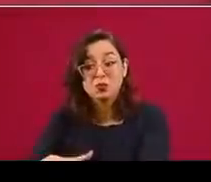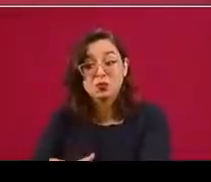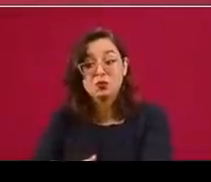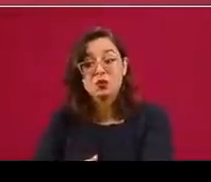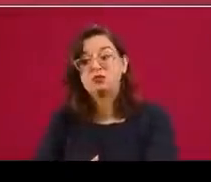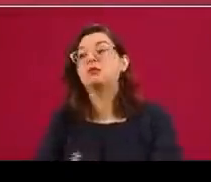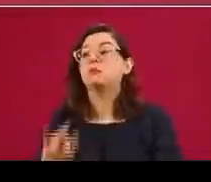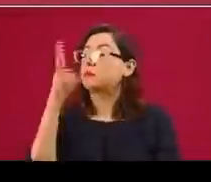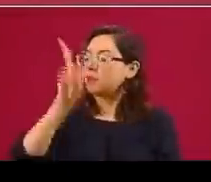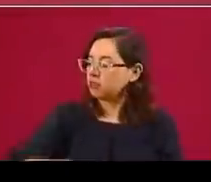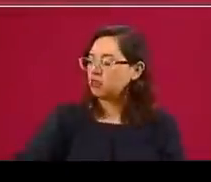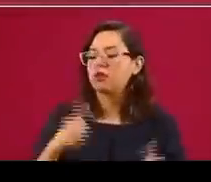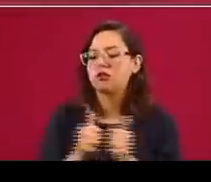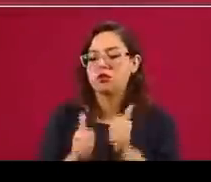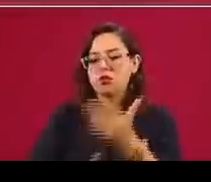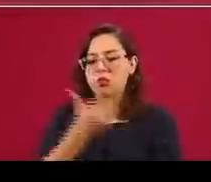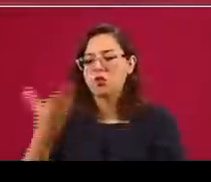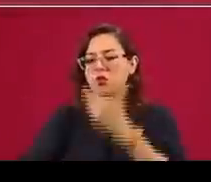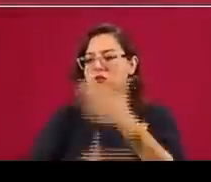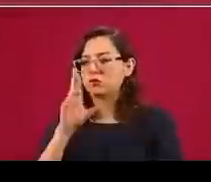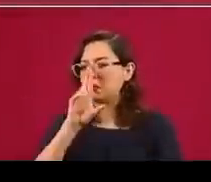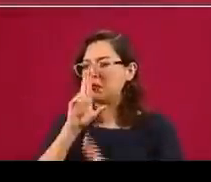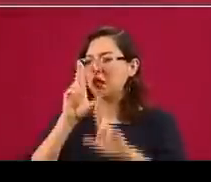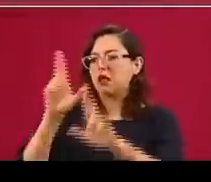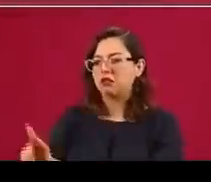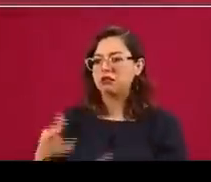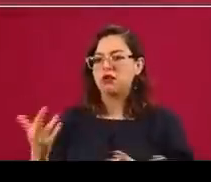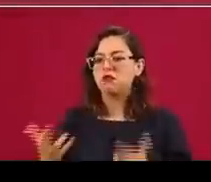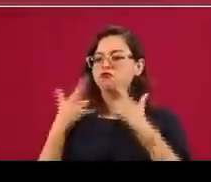digo de manera respetuosa, no deleguen